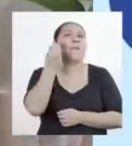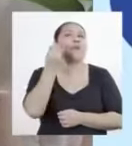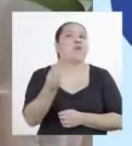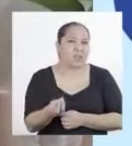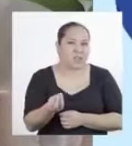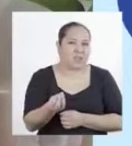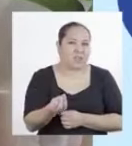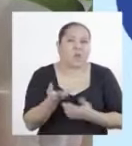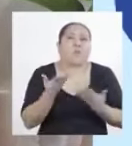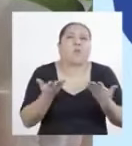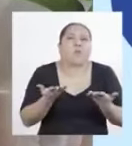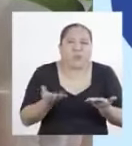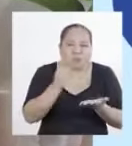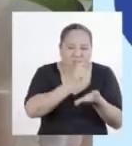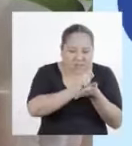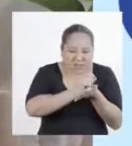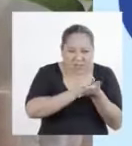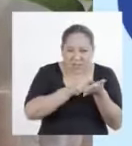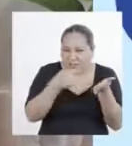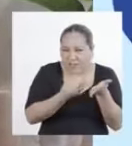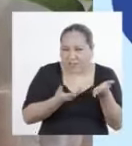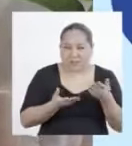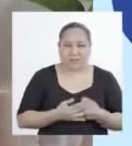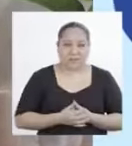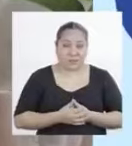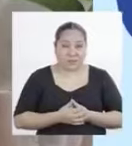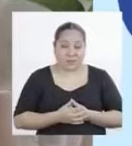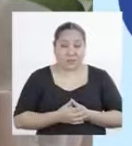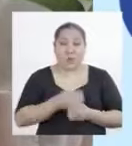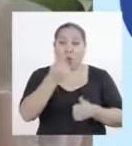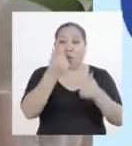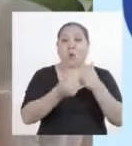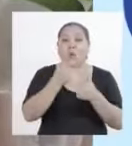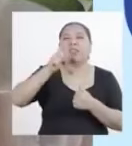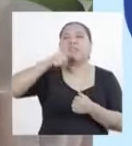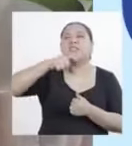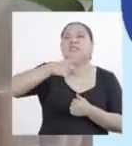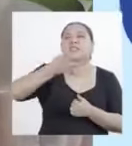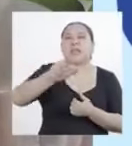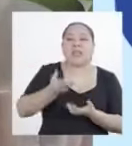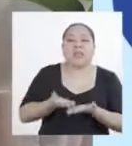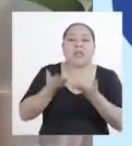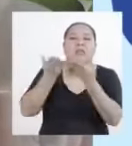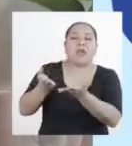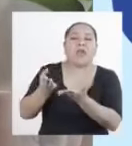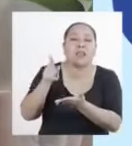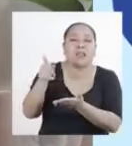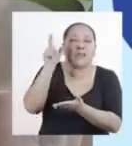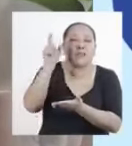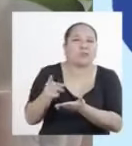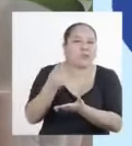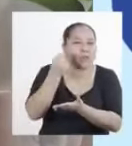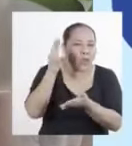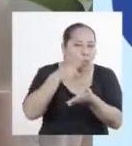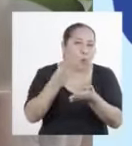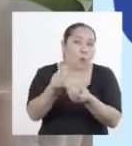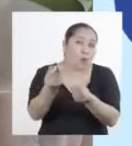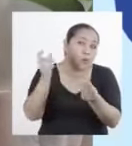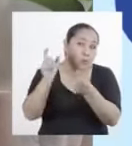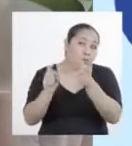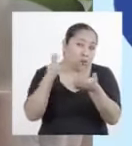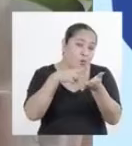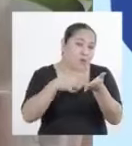comprender el por qué y el para qué escribimos lo que escribimos Y cuál es la necesidad de comunicárselo a